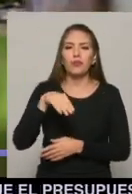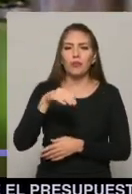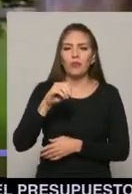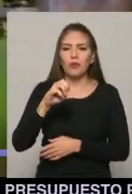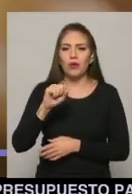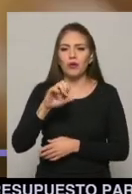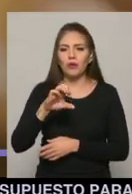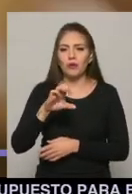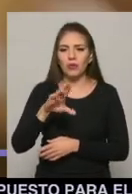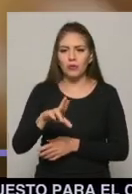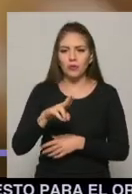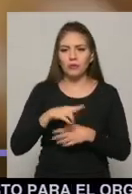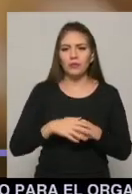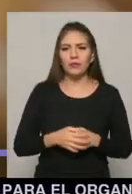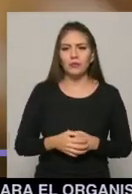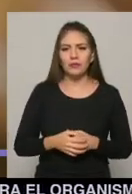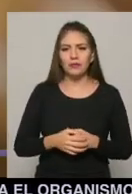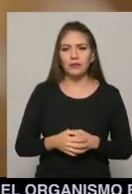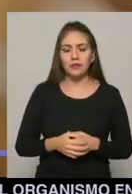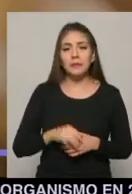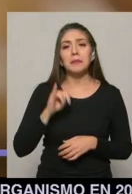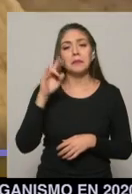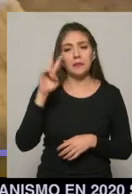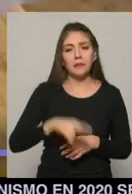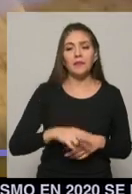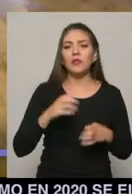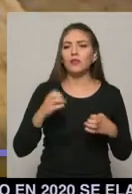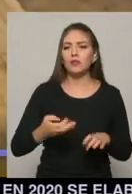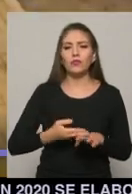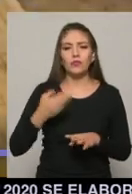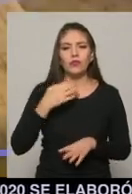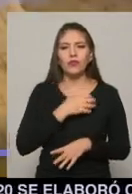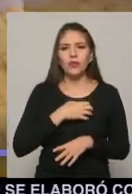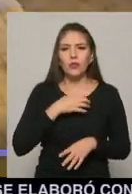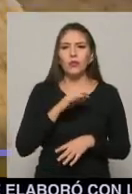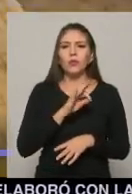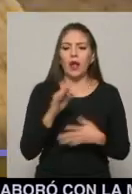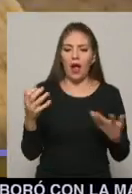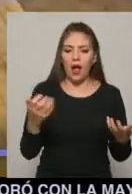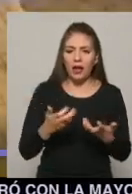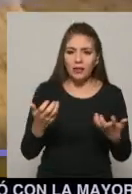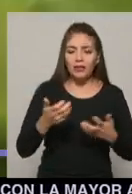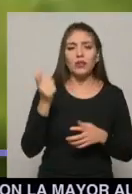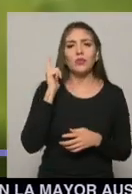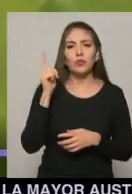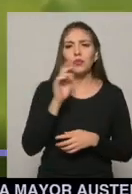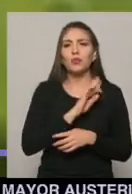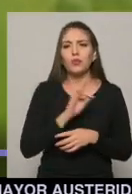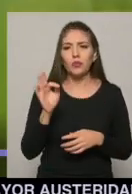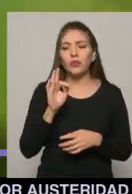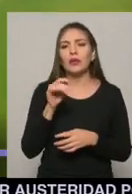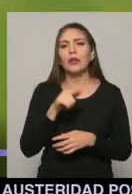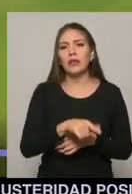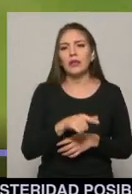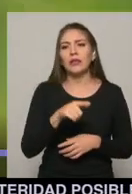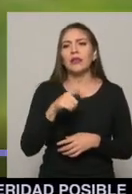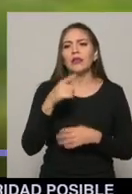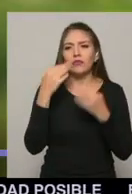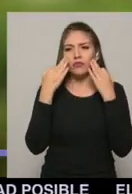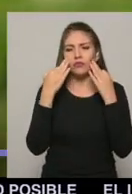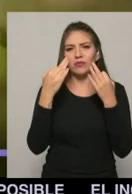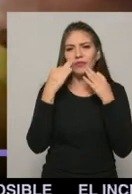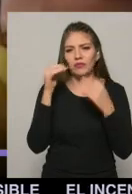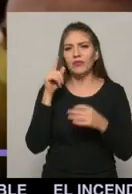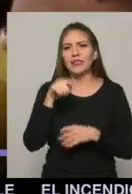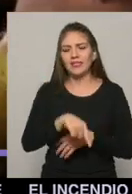la verdad muy contentas de poderlo llevar a cabo y de igual forma esperamos poderlo presentar este mismo recorrido del sabor,